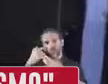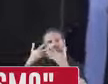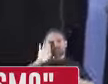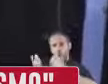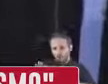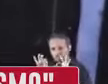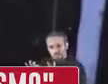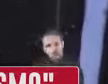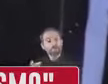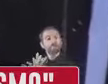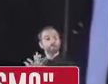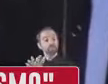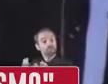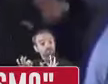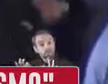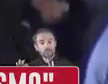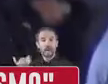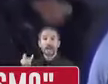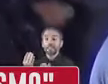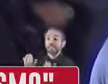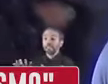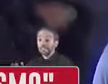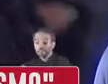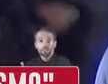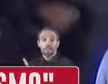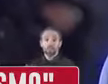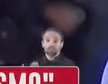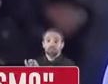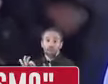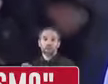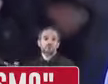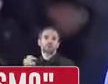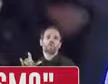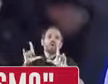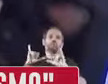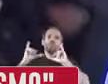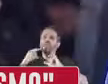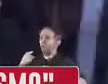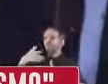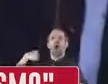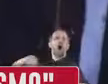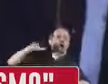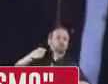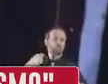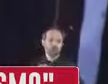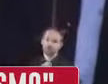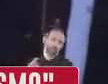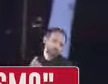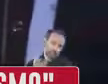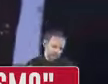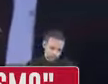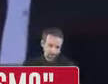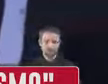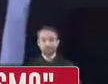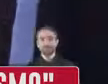cuando la terminamos que teníamos mucho miedo que nos diera resultado porque en los medios decía que la gente iba a chocar que estaba lo de siempre en